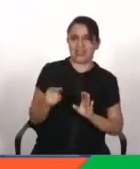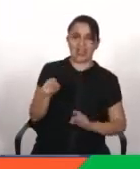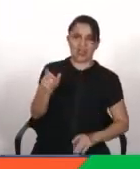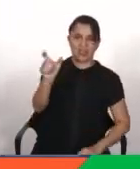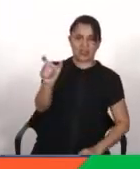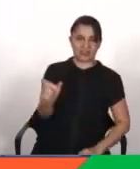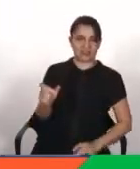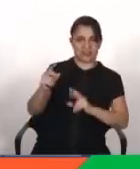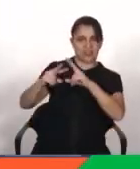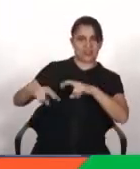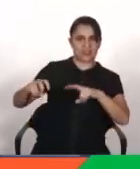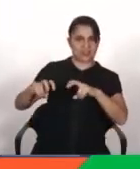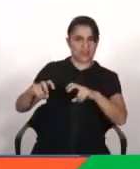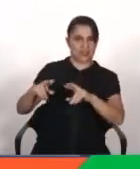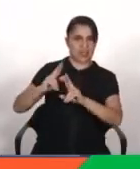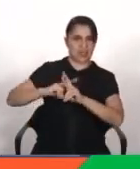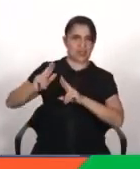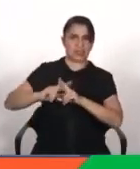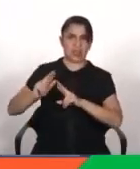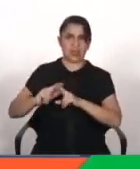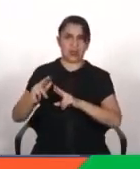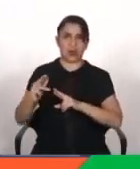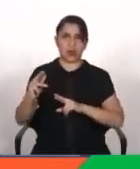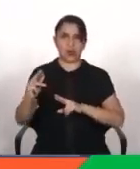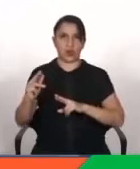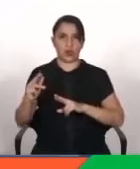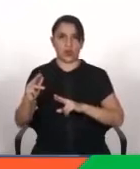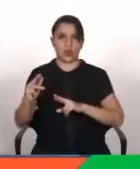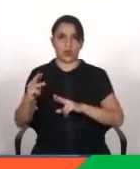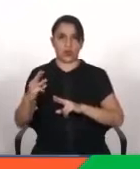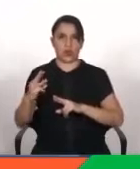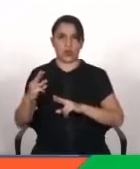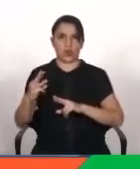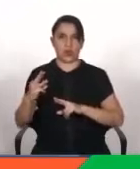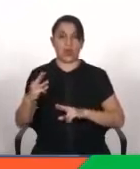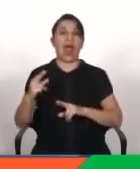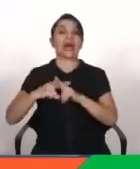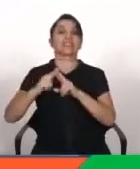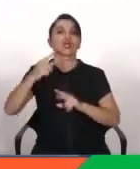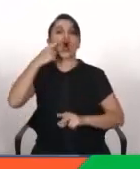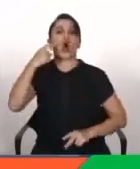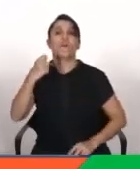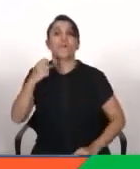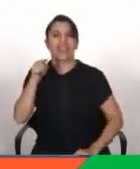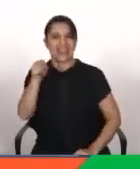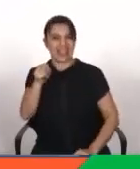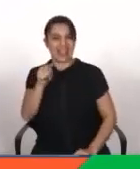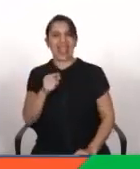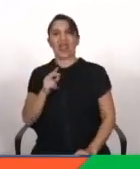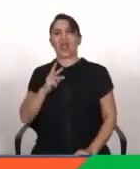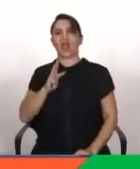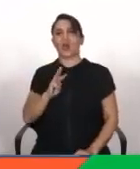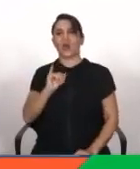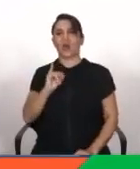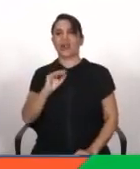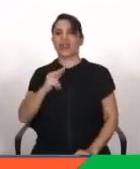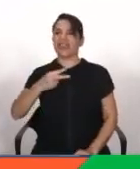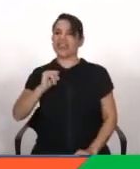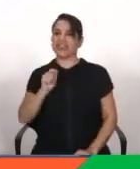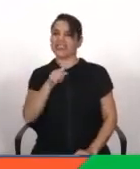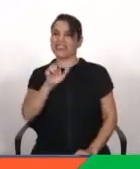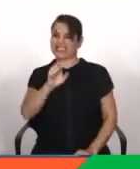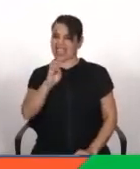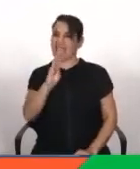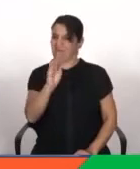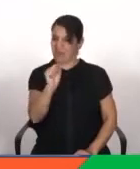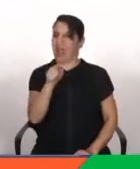haciendo Wikiseba, esto lo está presentando Wikiseba, y esto lo está presentando, no sé, la